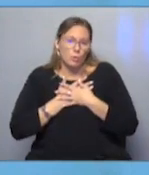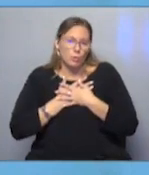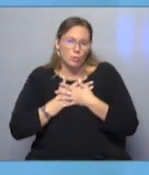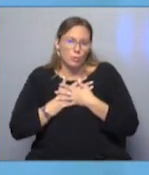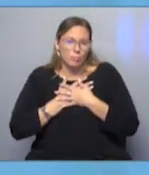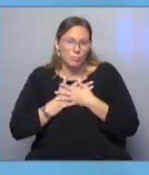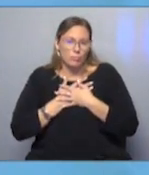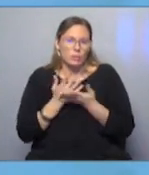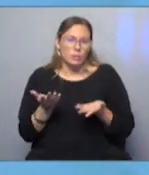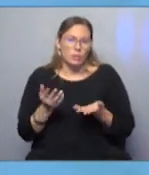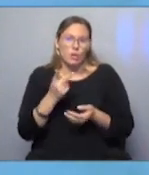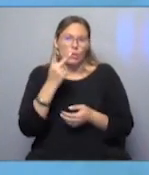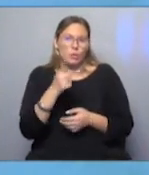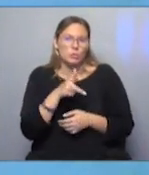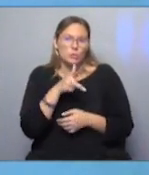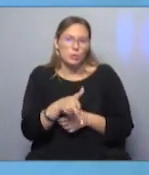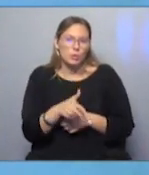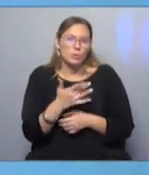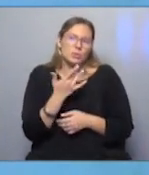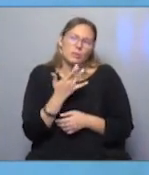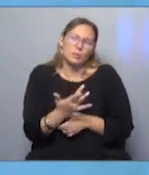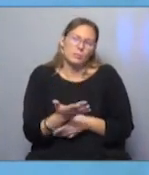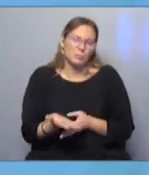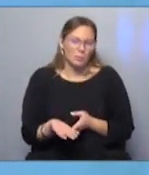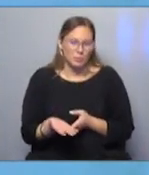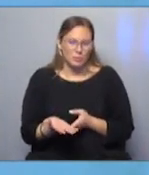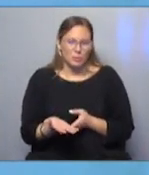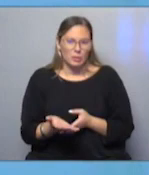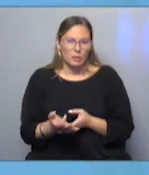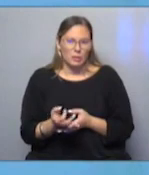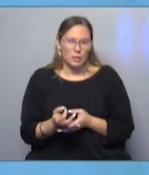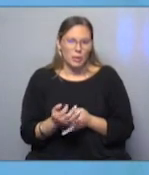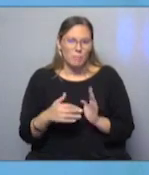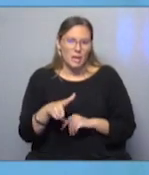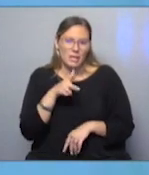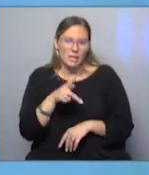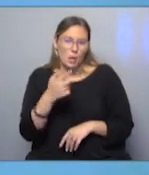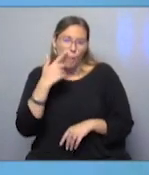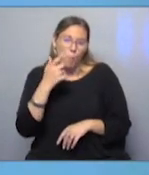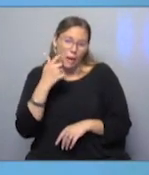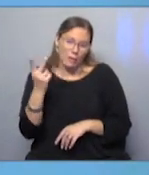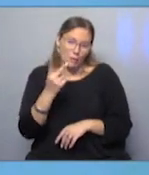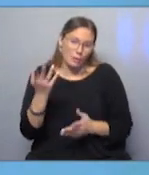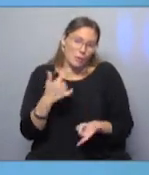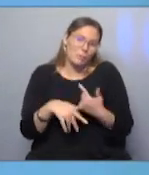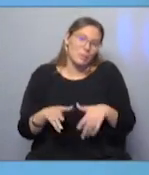adore además bueno tengo 22 hijos maravillosos que se han realizado más que dijo son padres